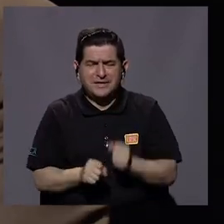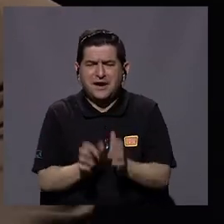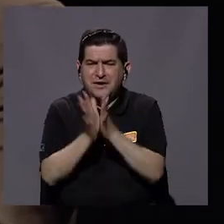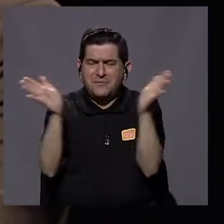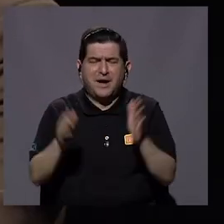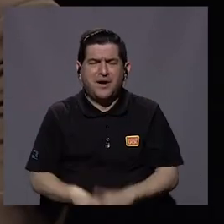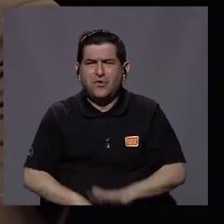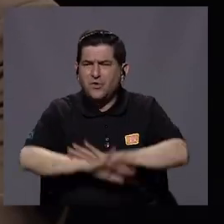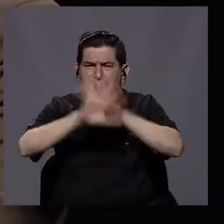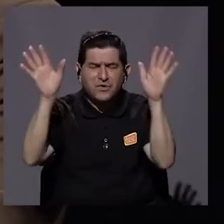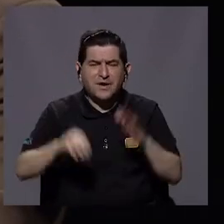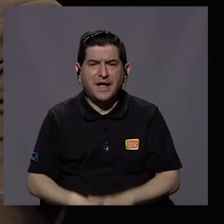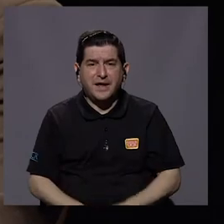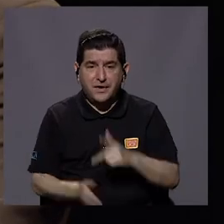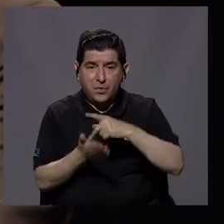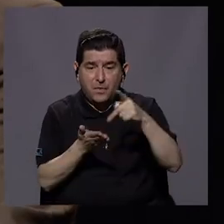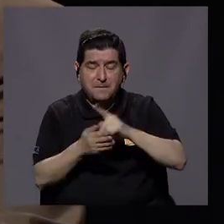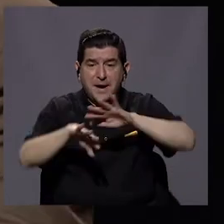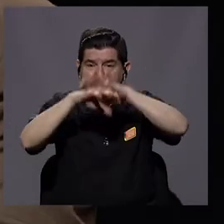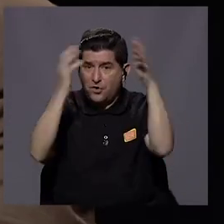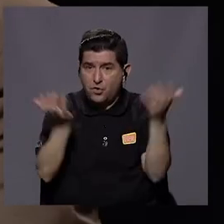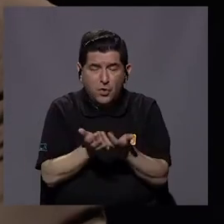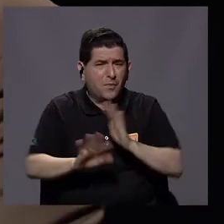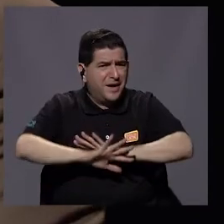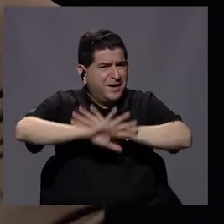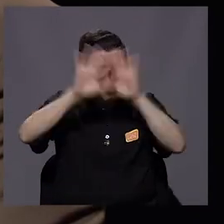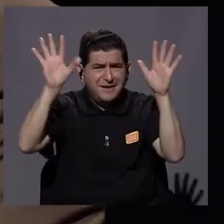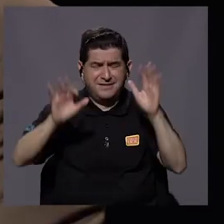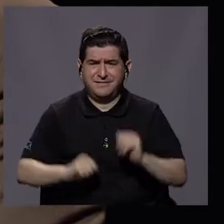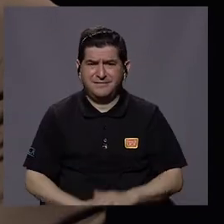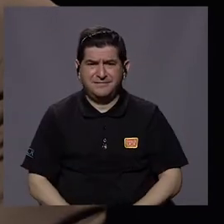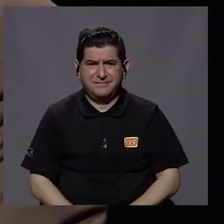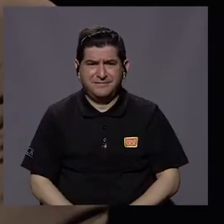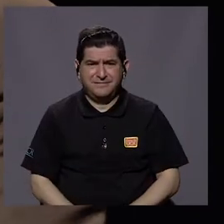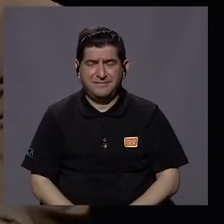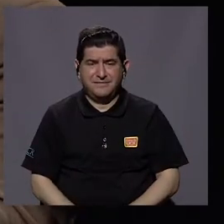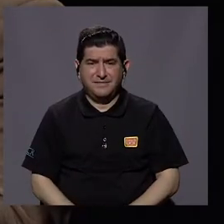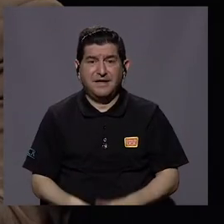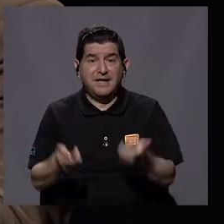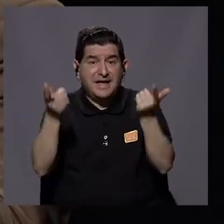clara, porque el salario global, tal y como está planteado, no es claro, porque inclusive la